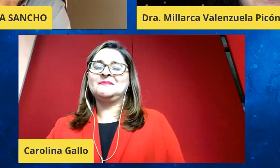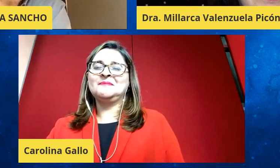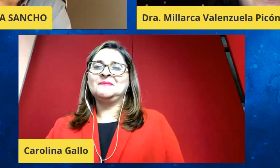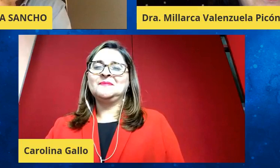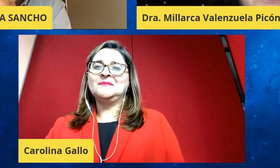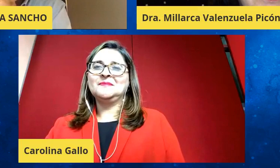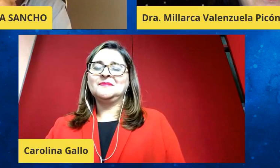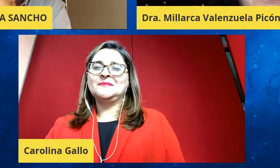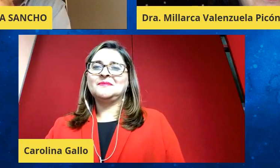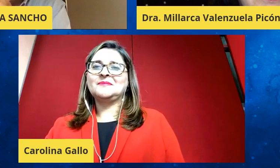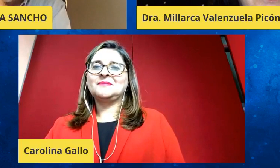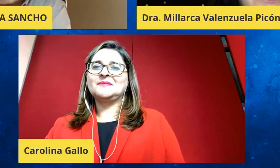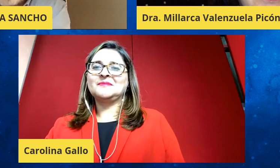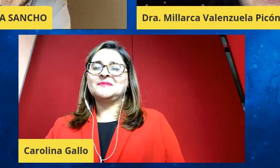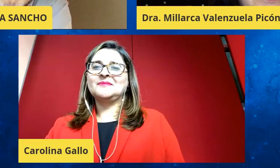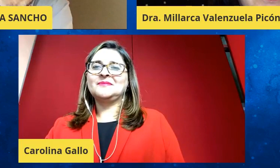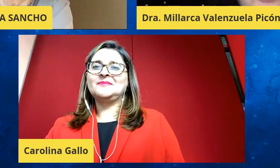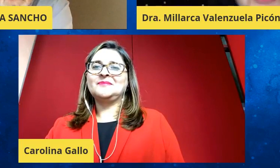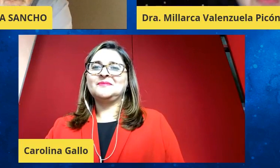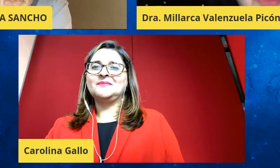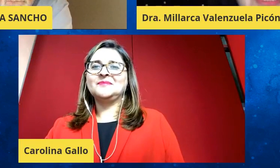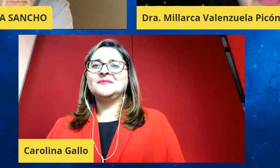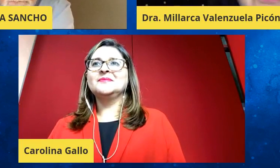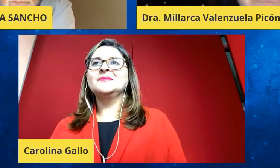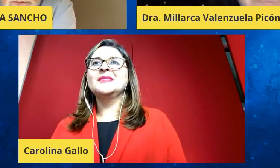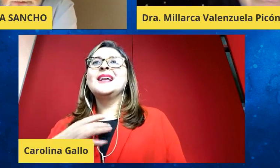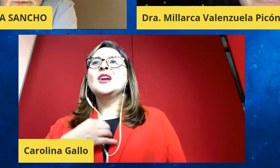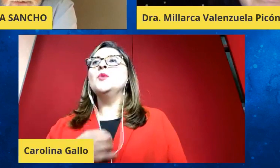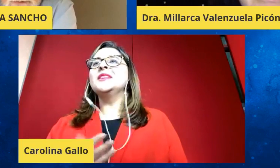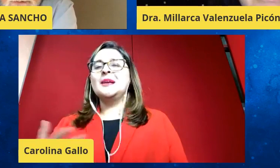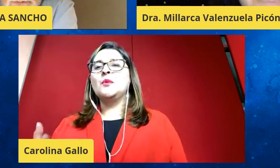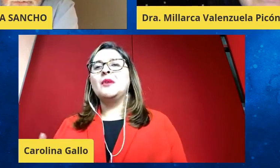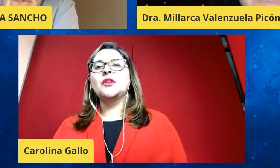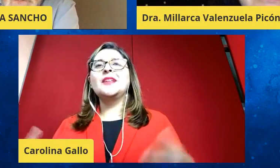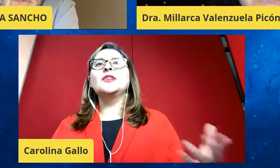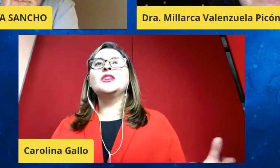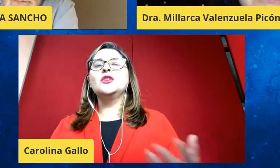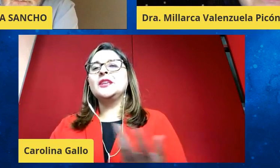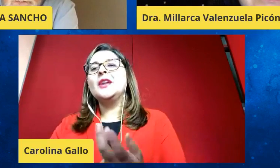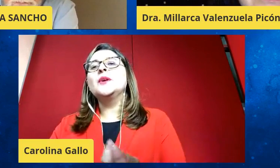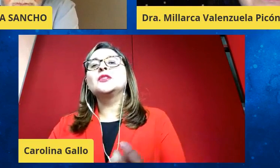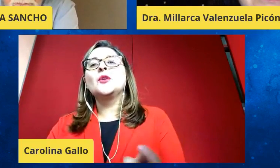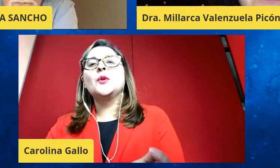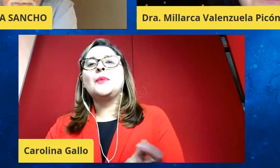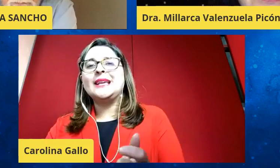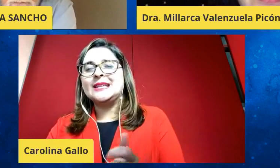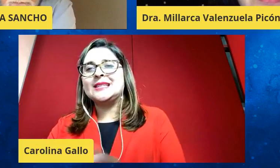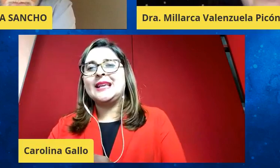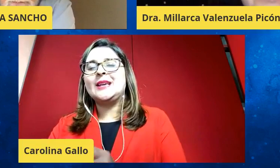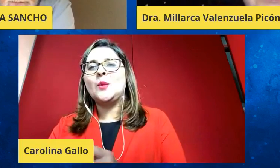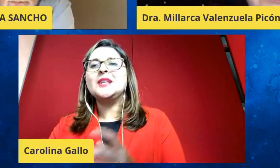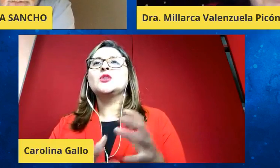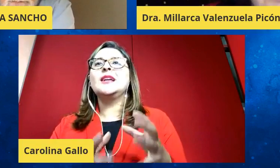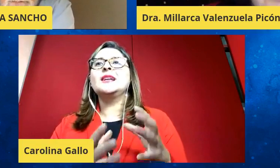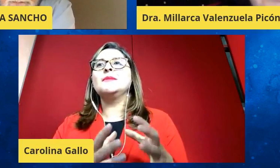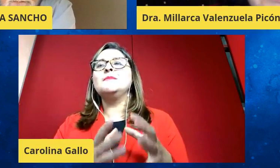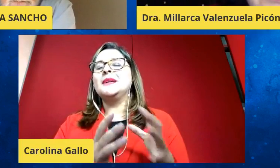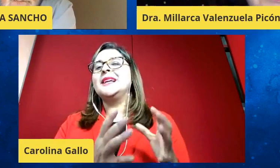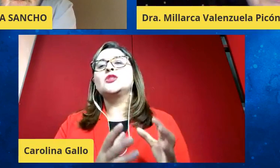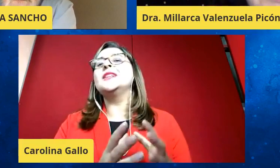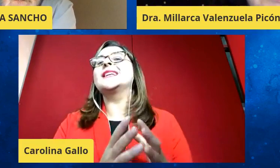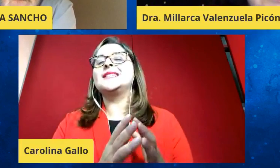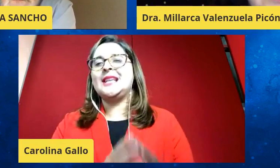Millarca? No escuché lo último. ¿Cómo estamos abordando la geología en nuestro país y cuáles son